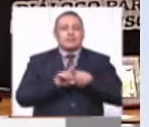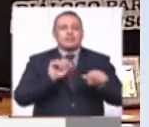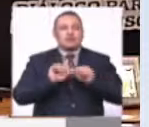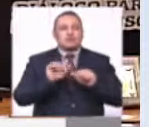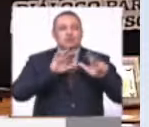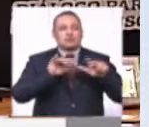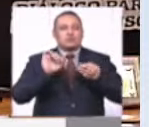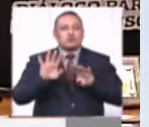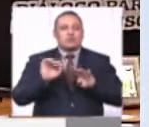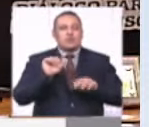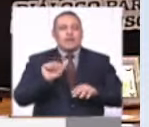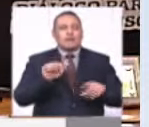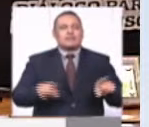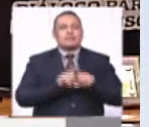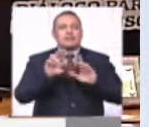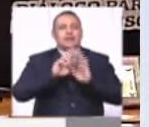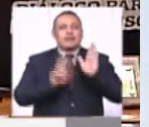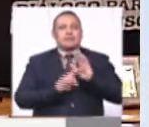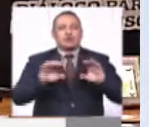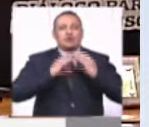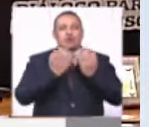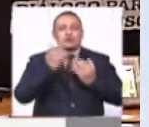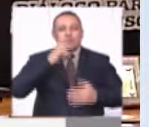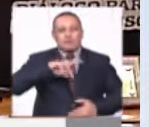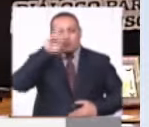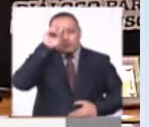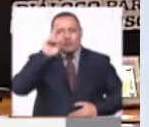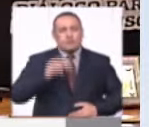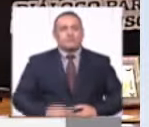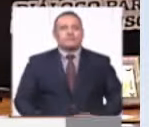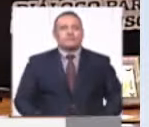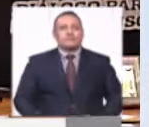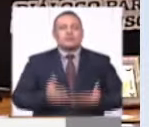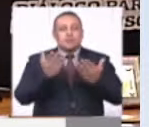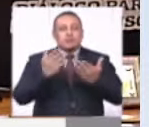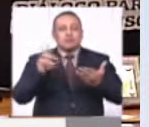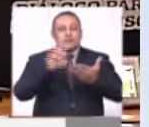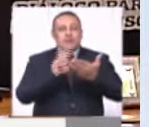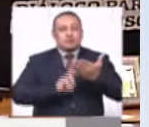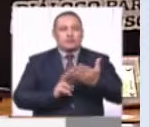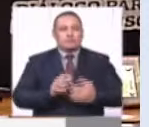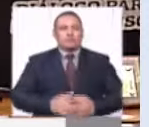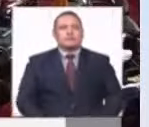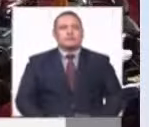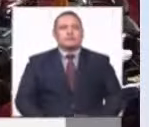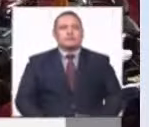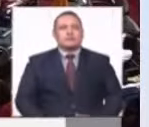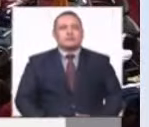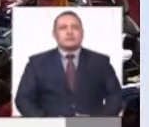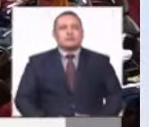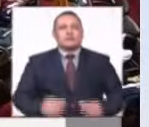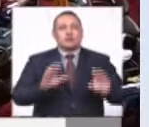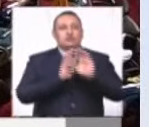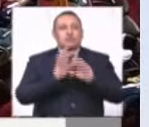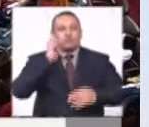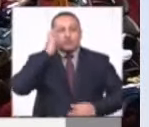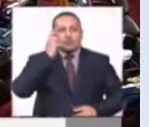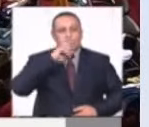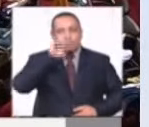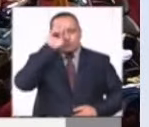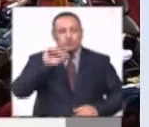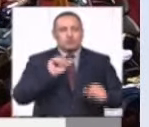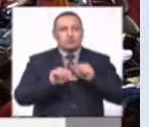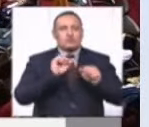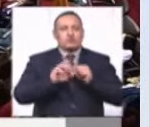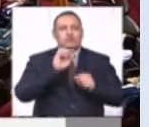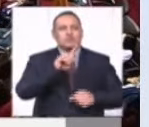artículo 89A del Reglamento del Congreso de la República. Señor relator de lectura. Constitución Política del Perú,